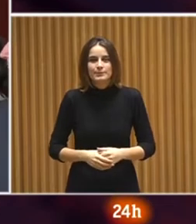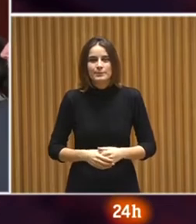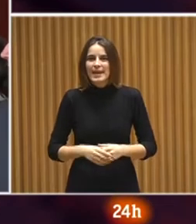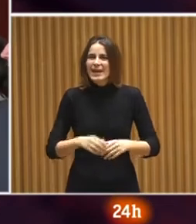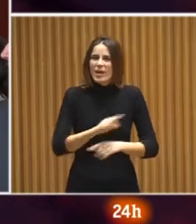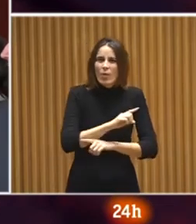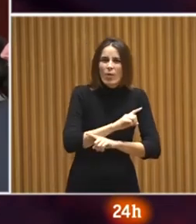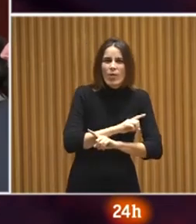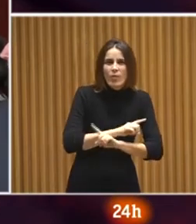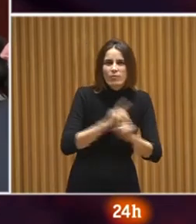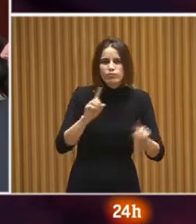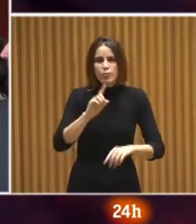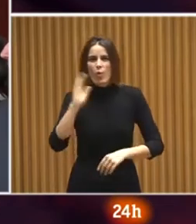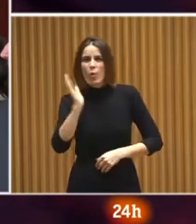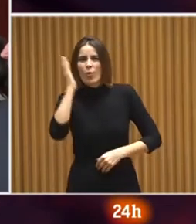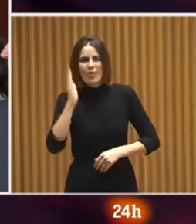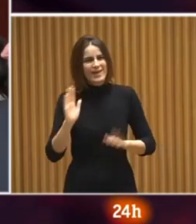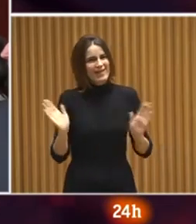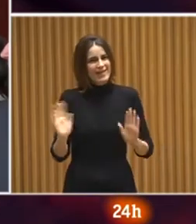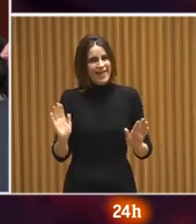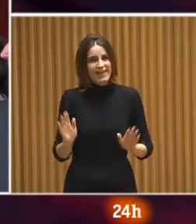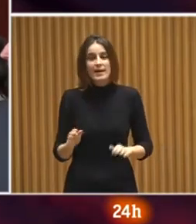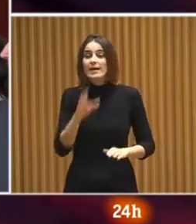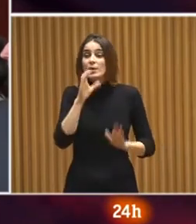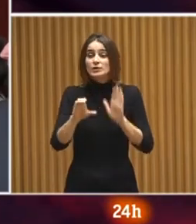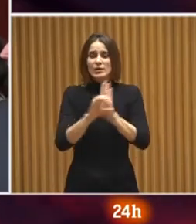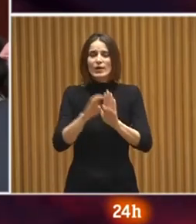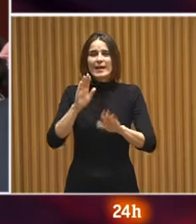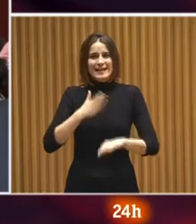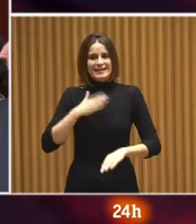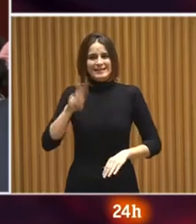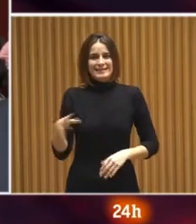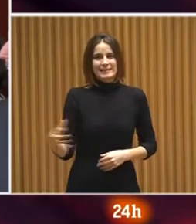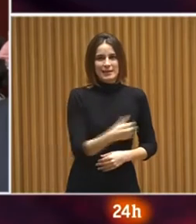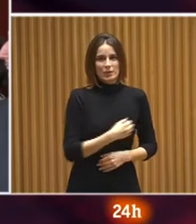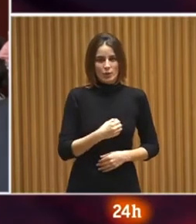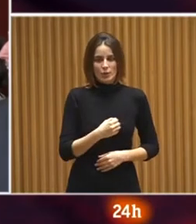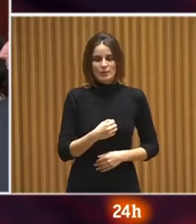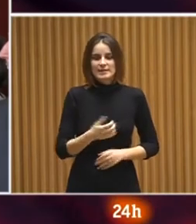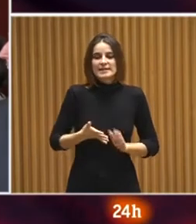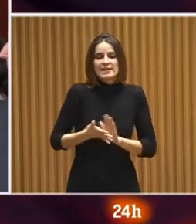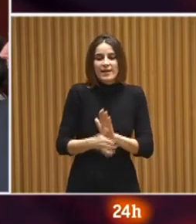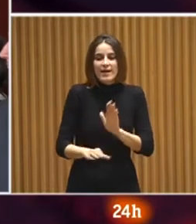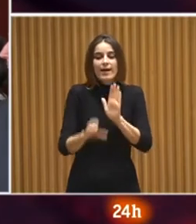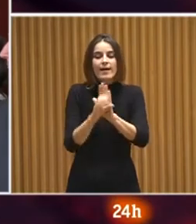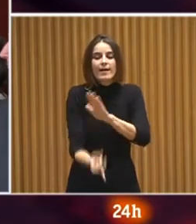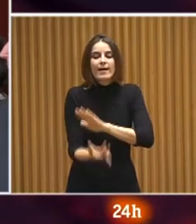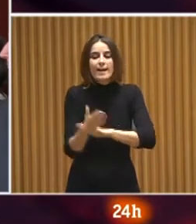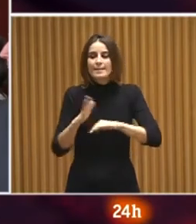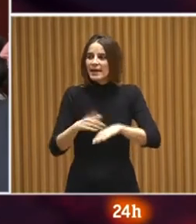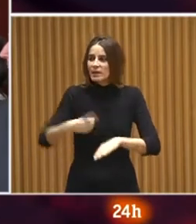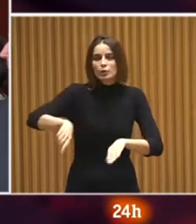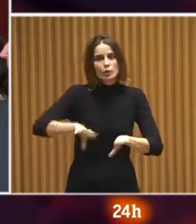porque ello es imposible, nació con vocación de poder ser asumida por todos. La Constitución pudo ser para